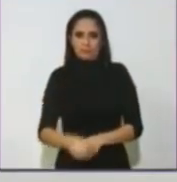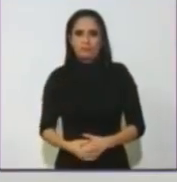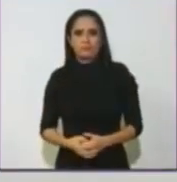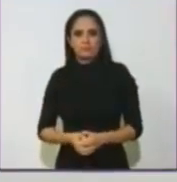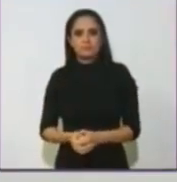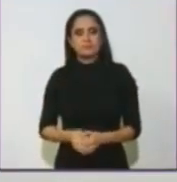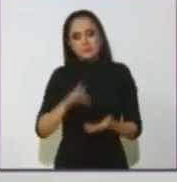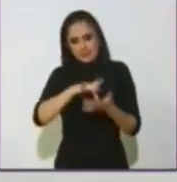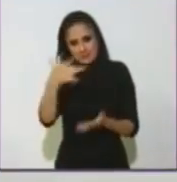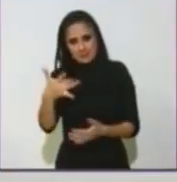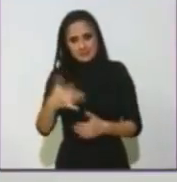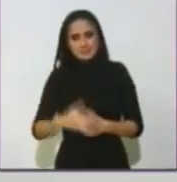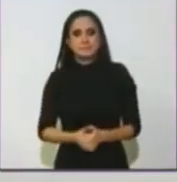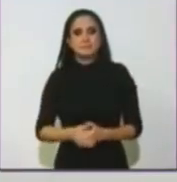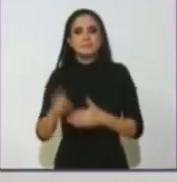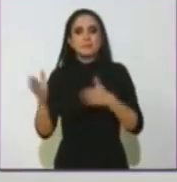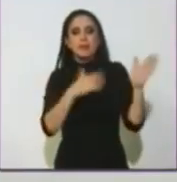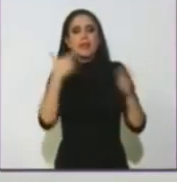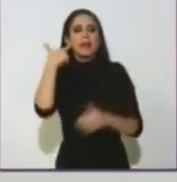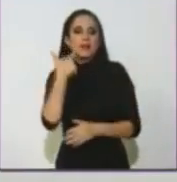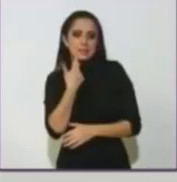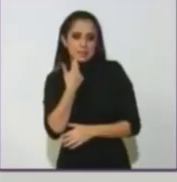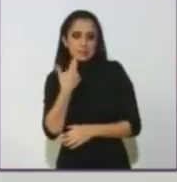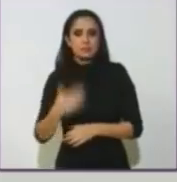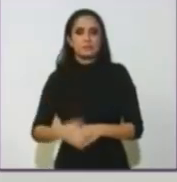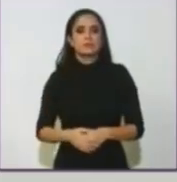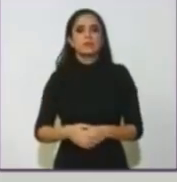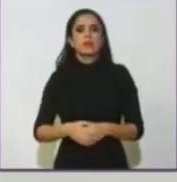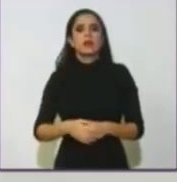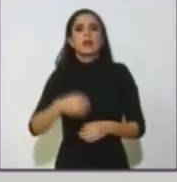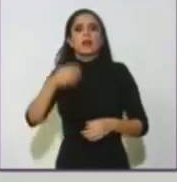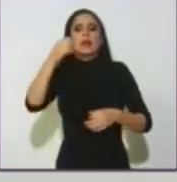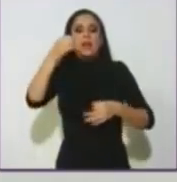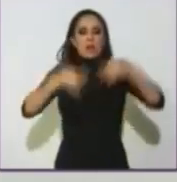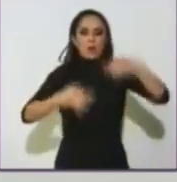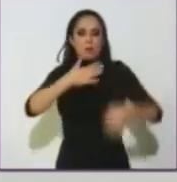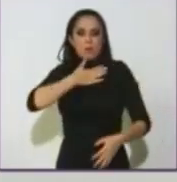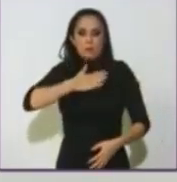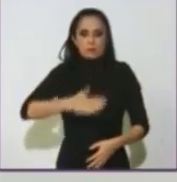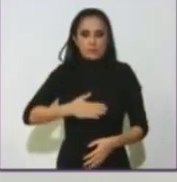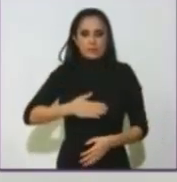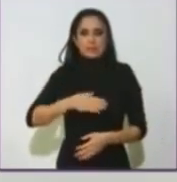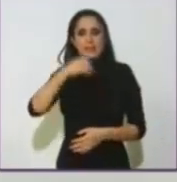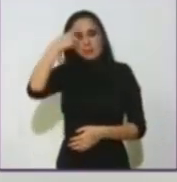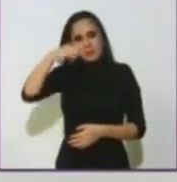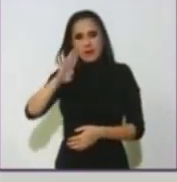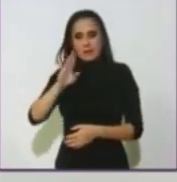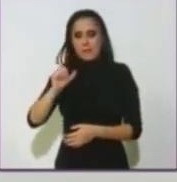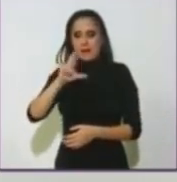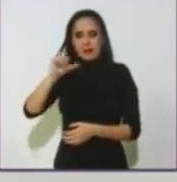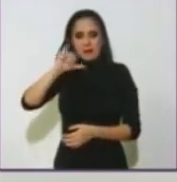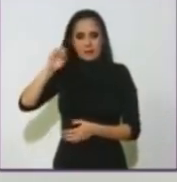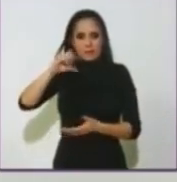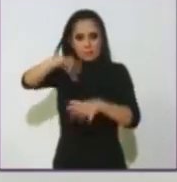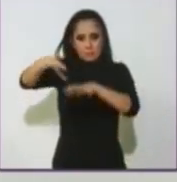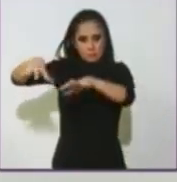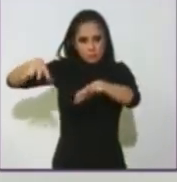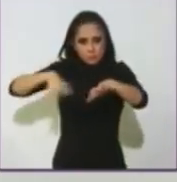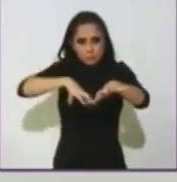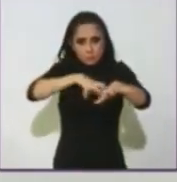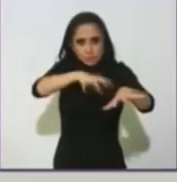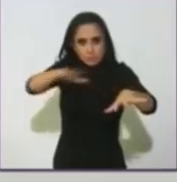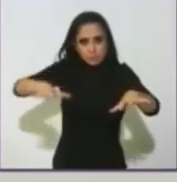muchas gracias marco rascón la justicia del barrio que es un asunto éste me pregunto instituciones estado de derecho